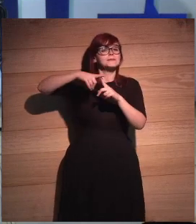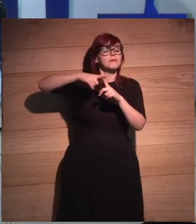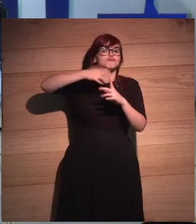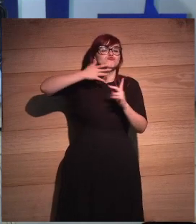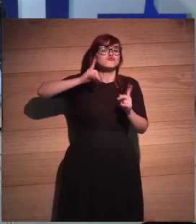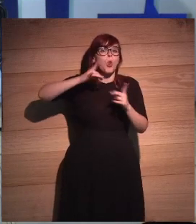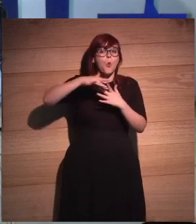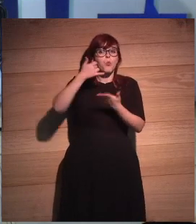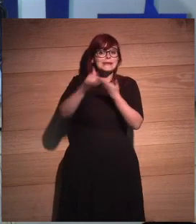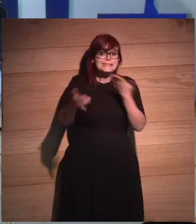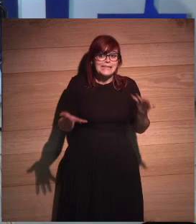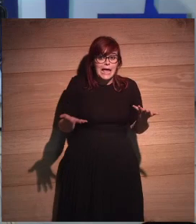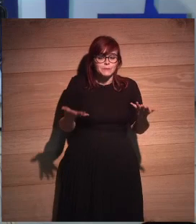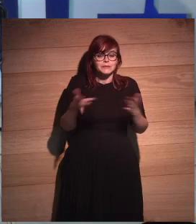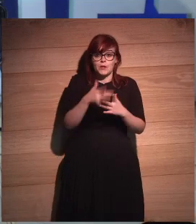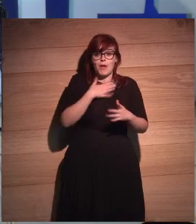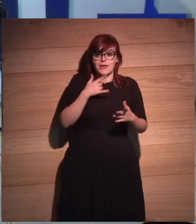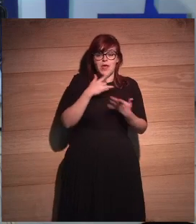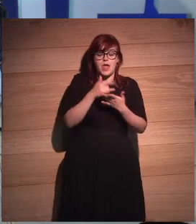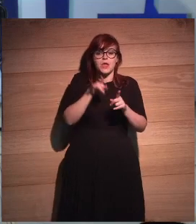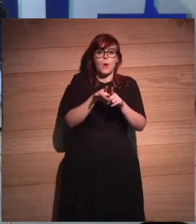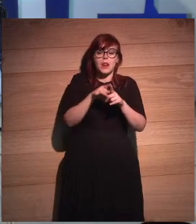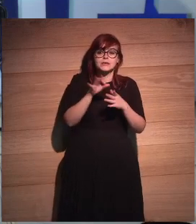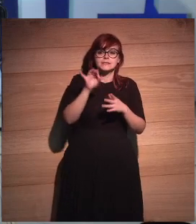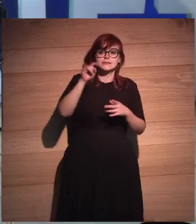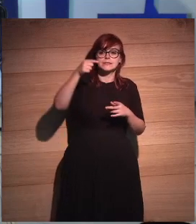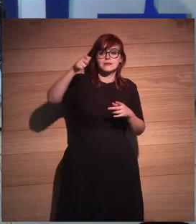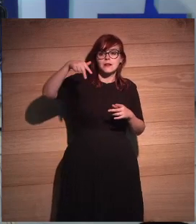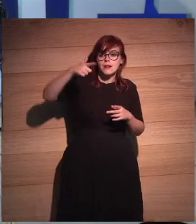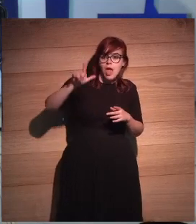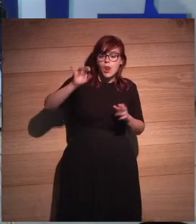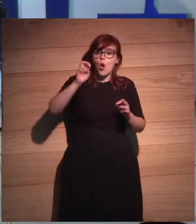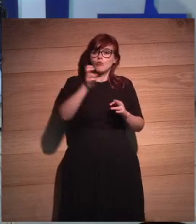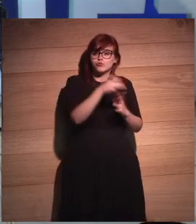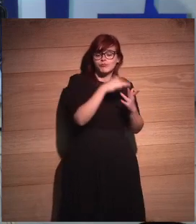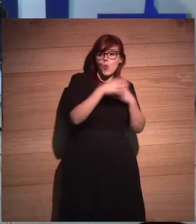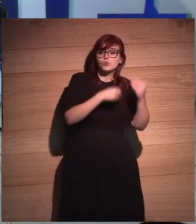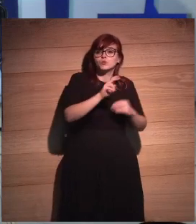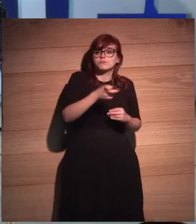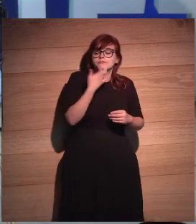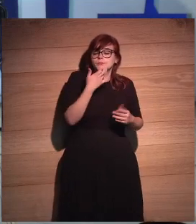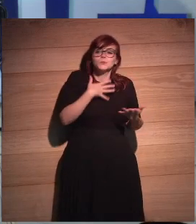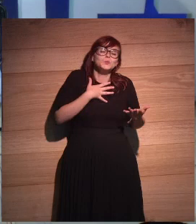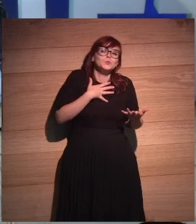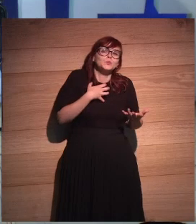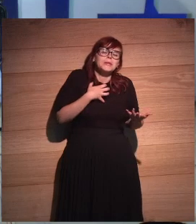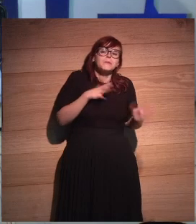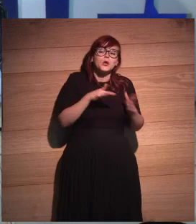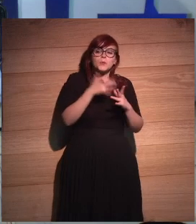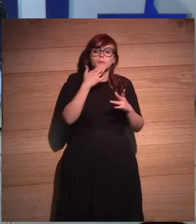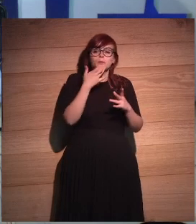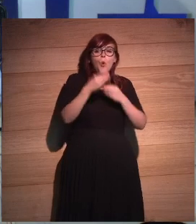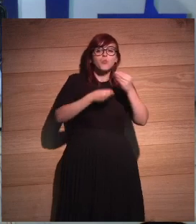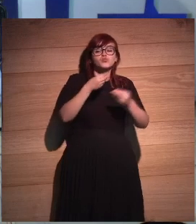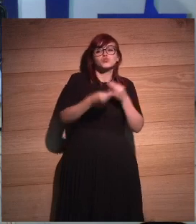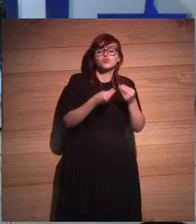que solamente usan WhatsApp y no se quieren instalar ni Signal ni nada así alternativo. Pero, por ejemplo, es imposible dejar de